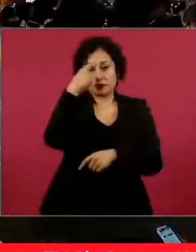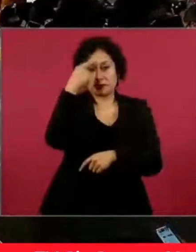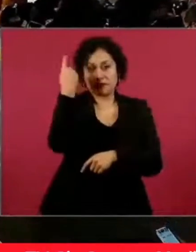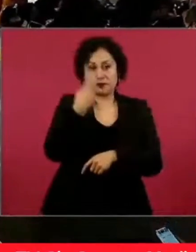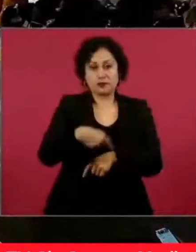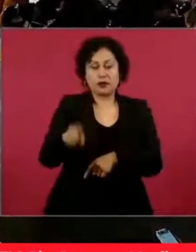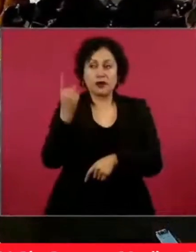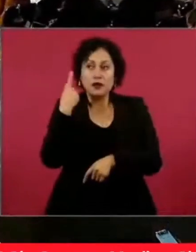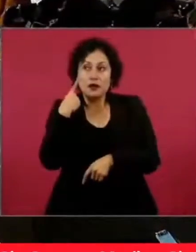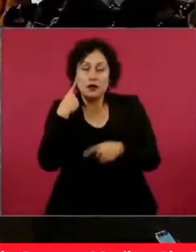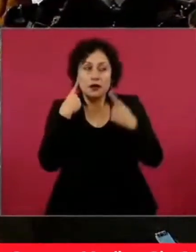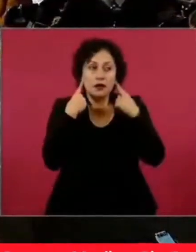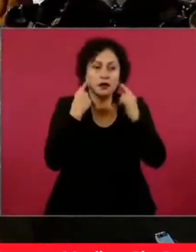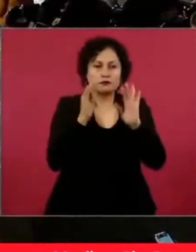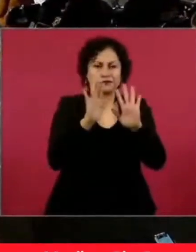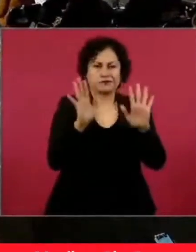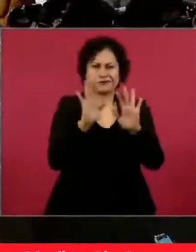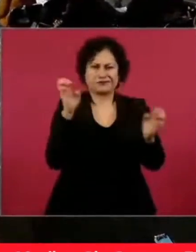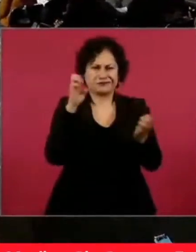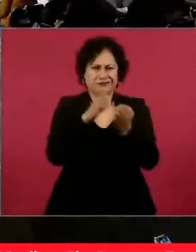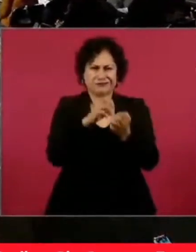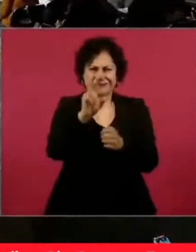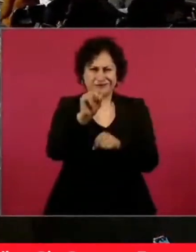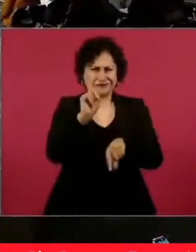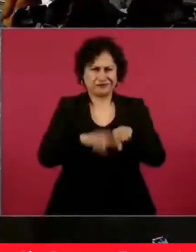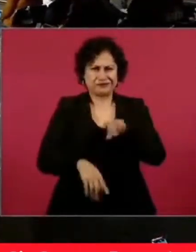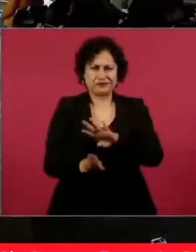engañar. A ver, miren,